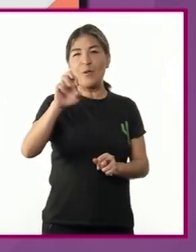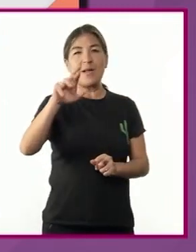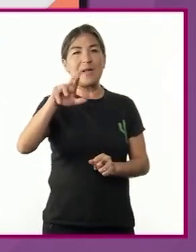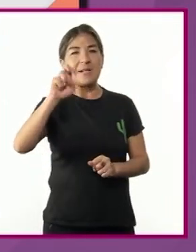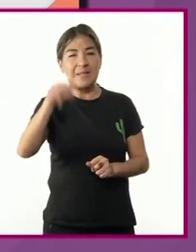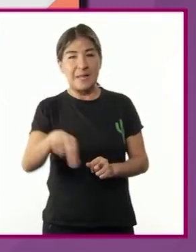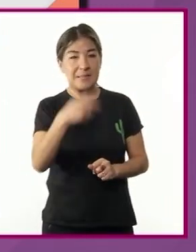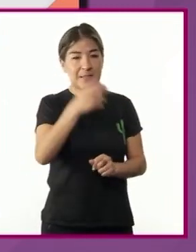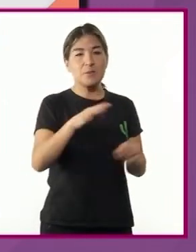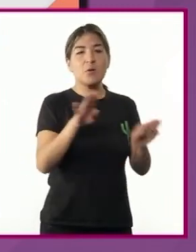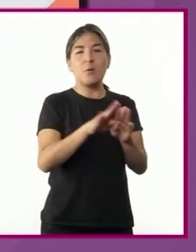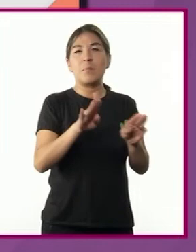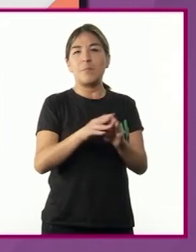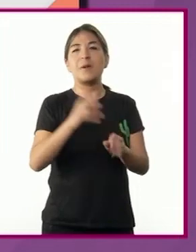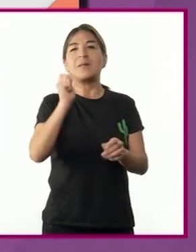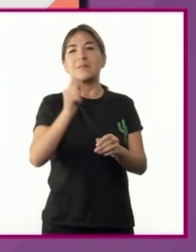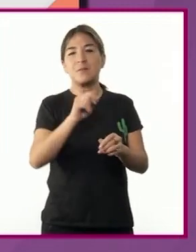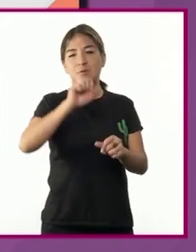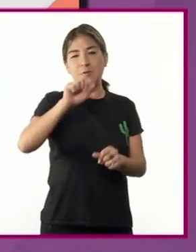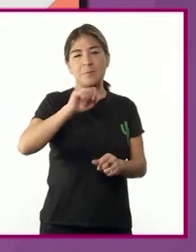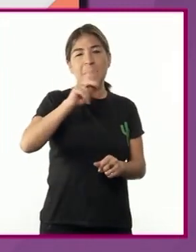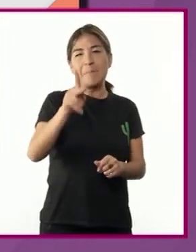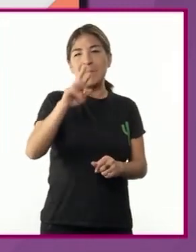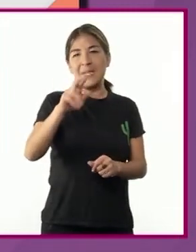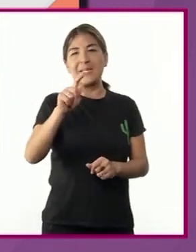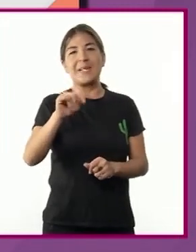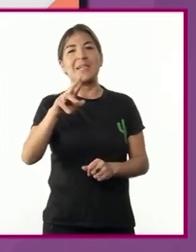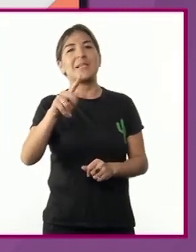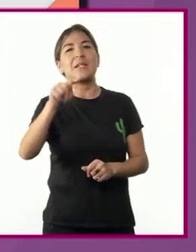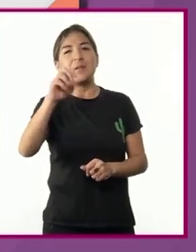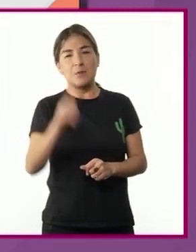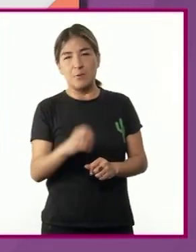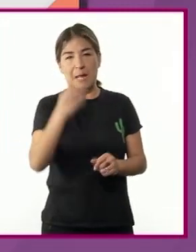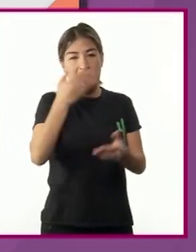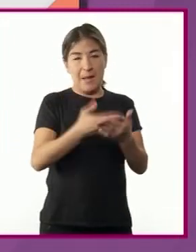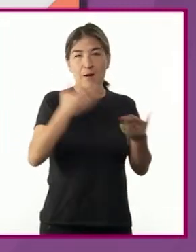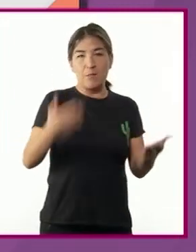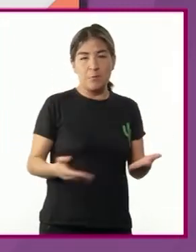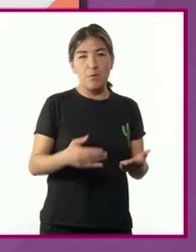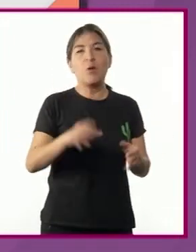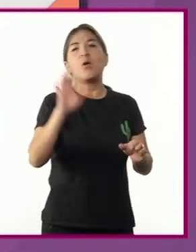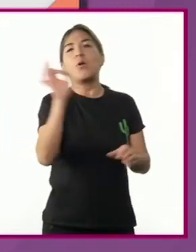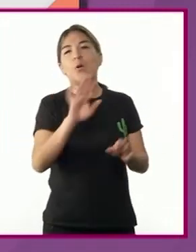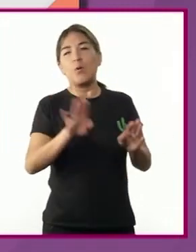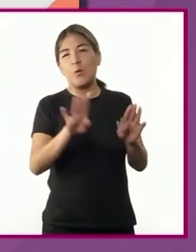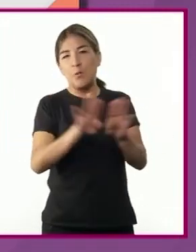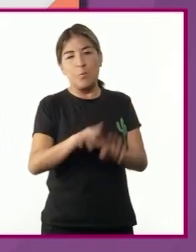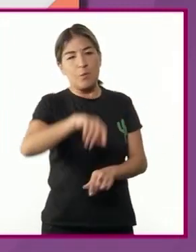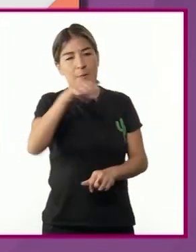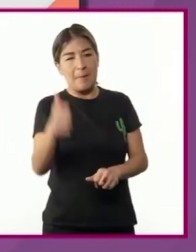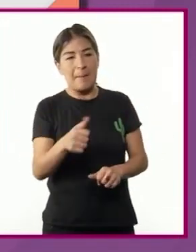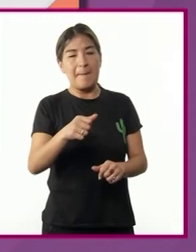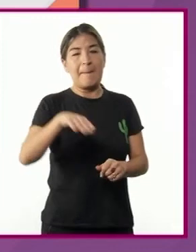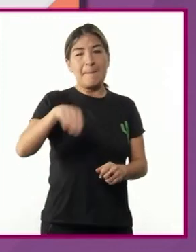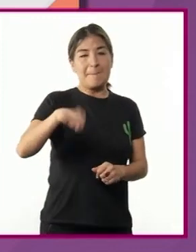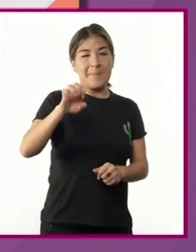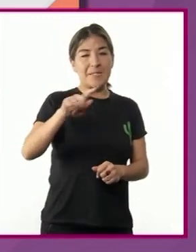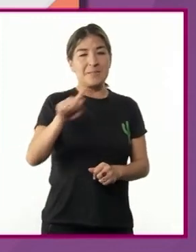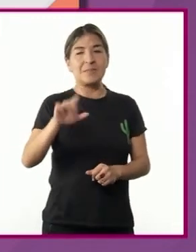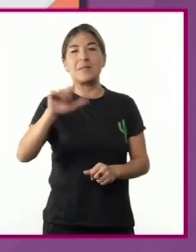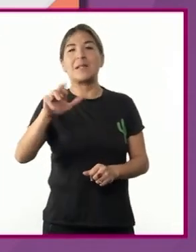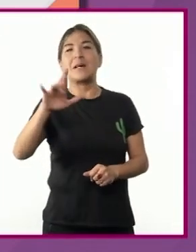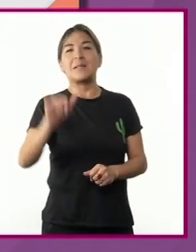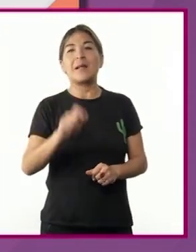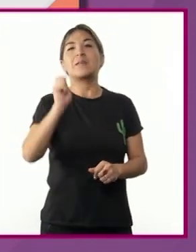en pretérito imperfecto de subjuntivo, mientras que mezclaría se encuentra en condicional